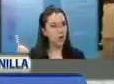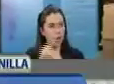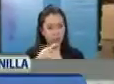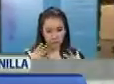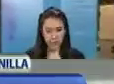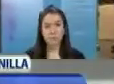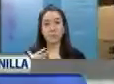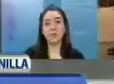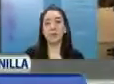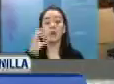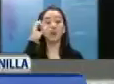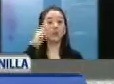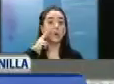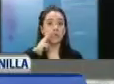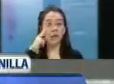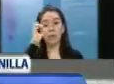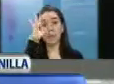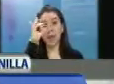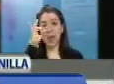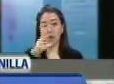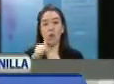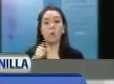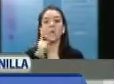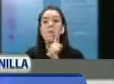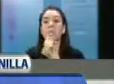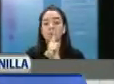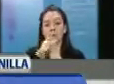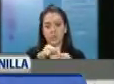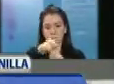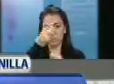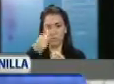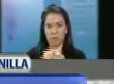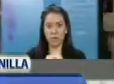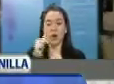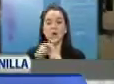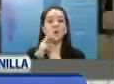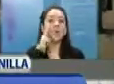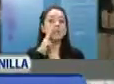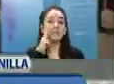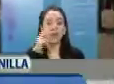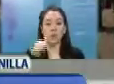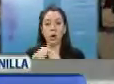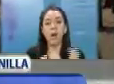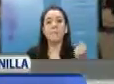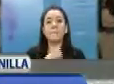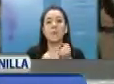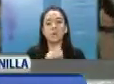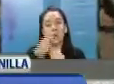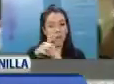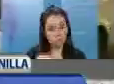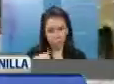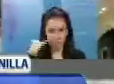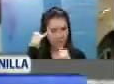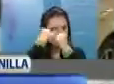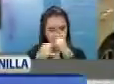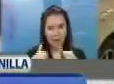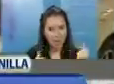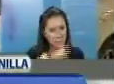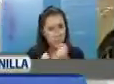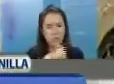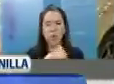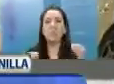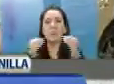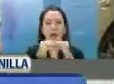parecida. Esto se sumaba a muchísimas otras como esa, en donde si nos hacía sentido, se movía la gente, se iba a hacer